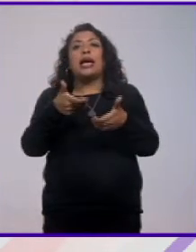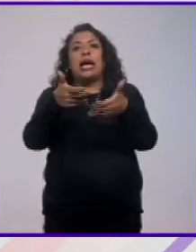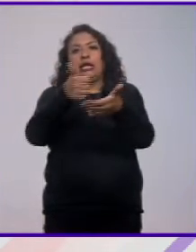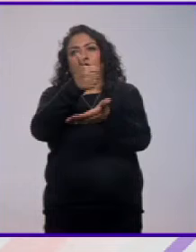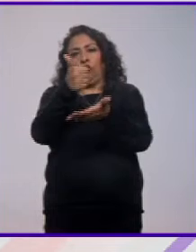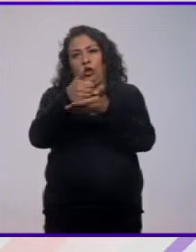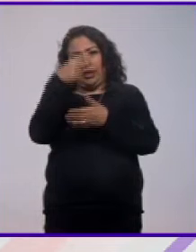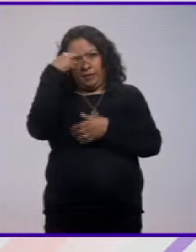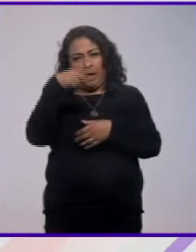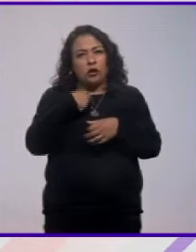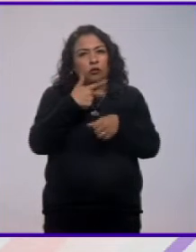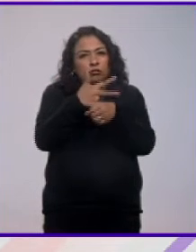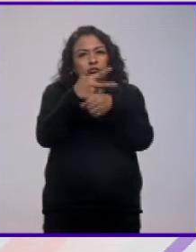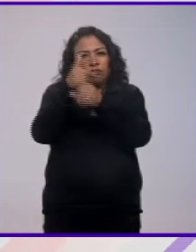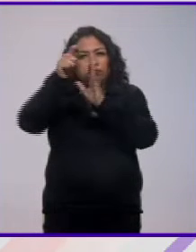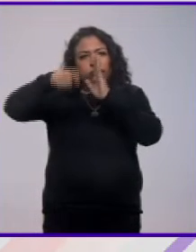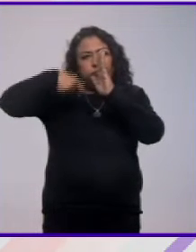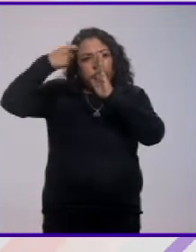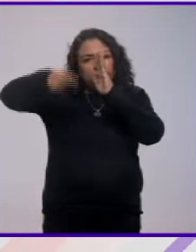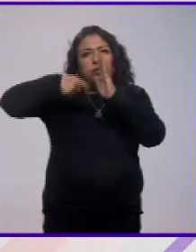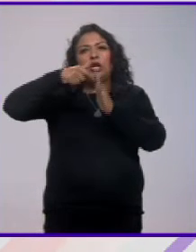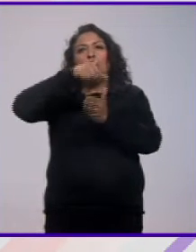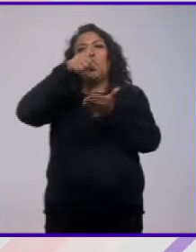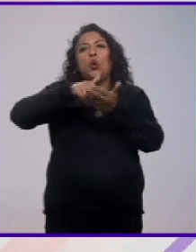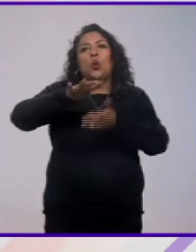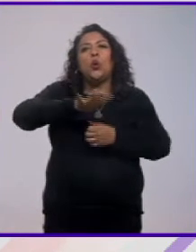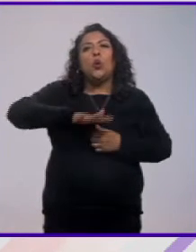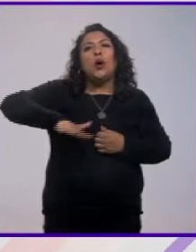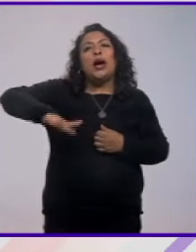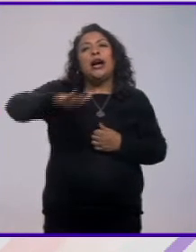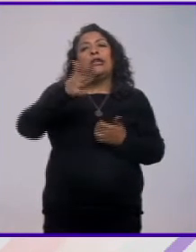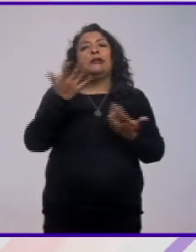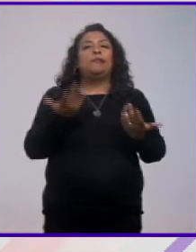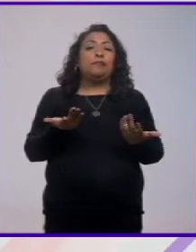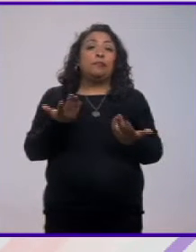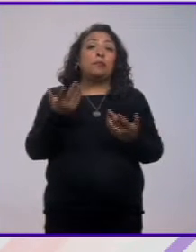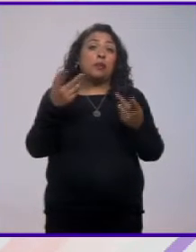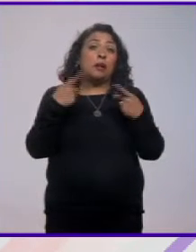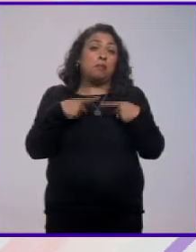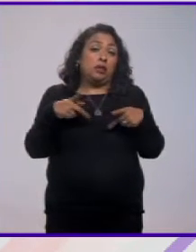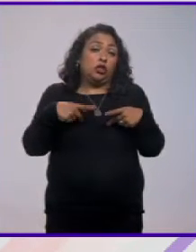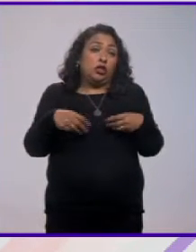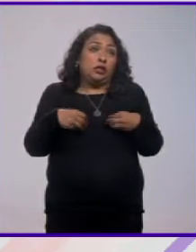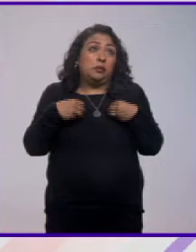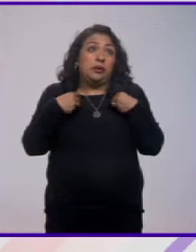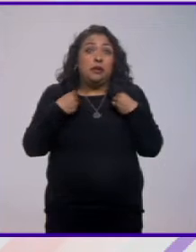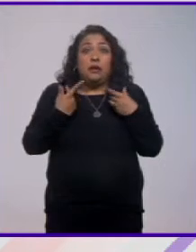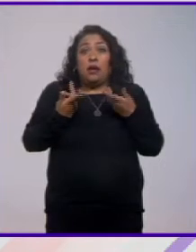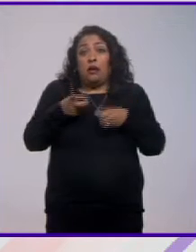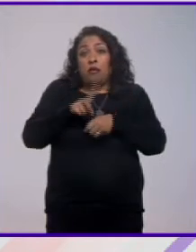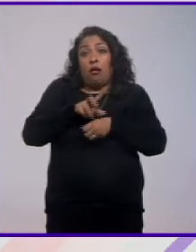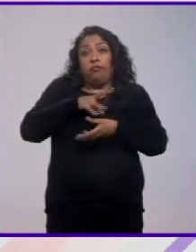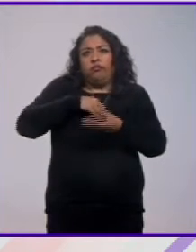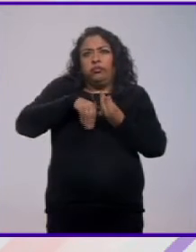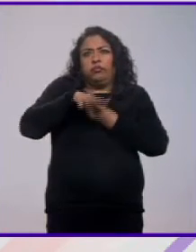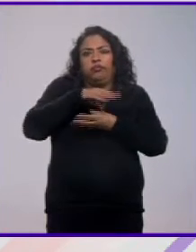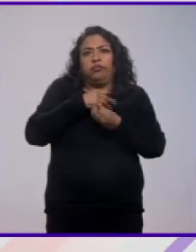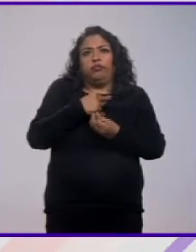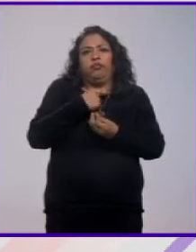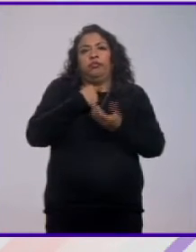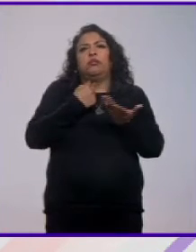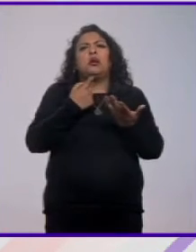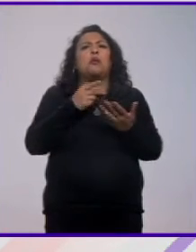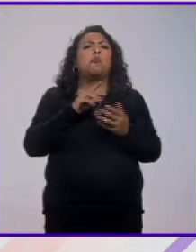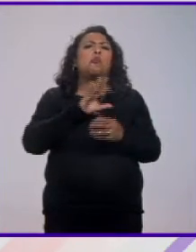la Ciudad de México y en una zona, pues digamos, donde la gente vive día a día, ¿no? Pero puede ser